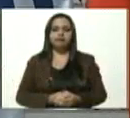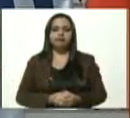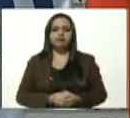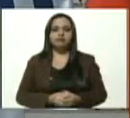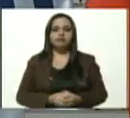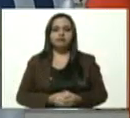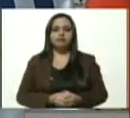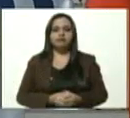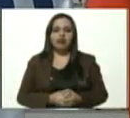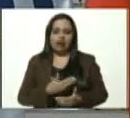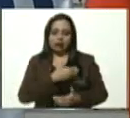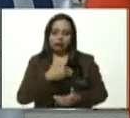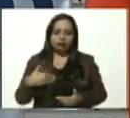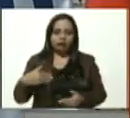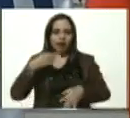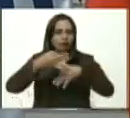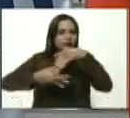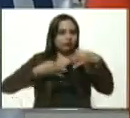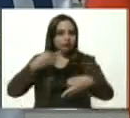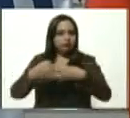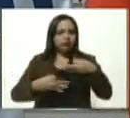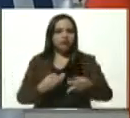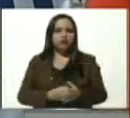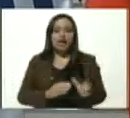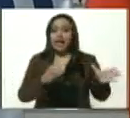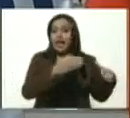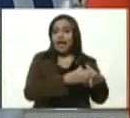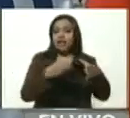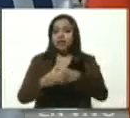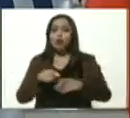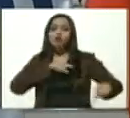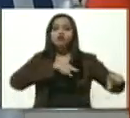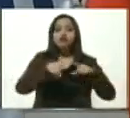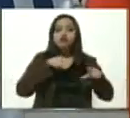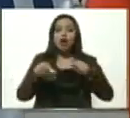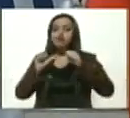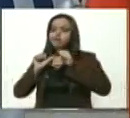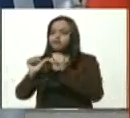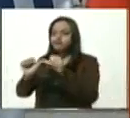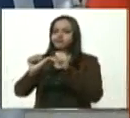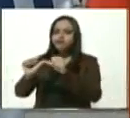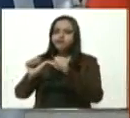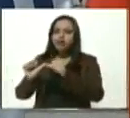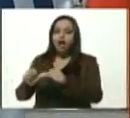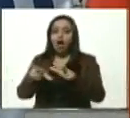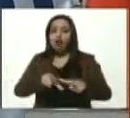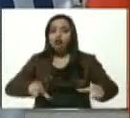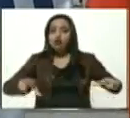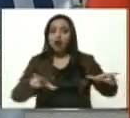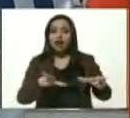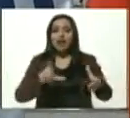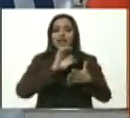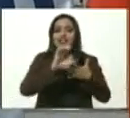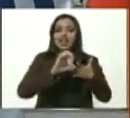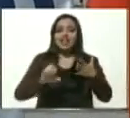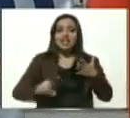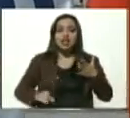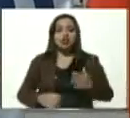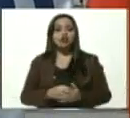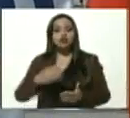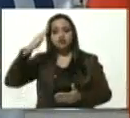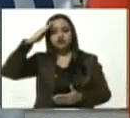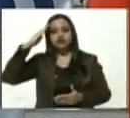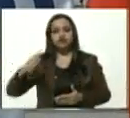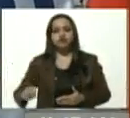Igualmente quiero destacar que todo este equipo estará en coordinación permanente con las salas del Comando Estratégico Operacional de